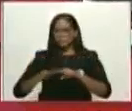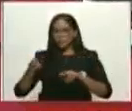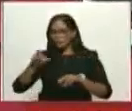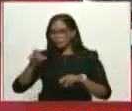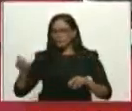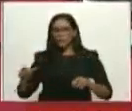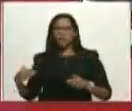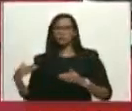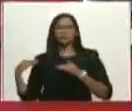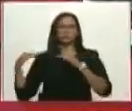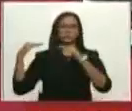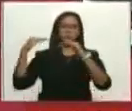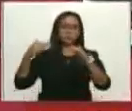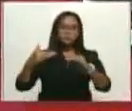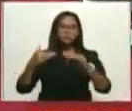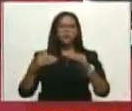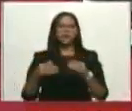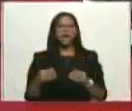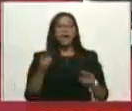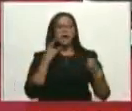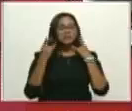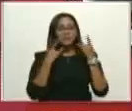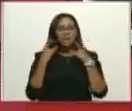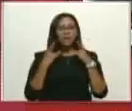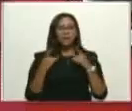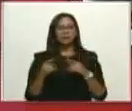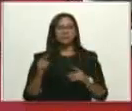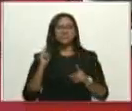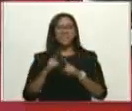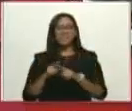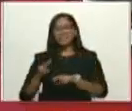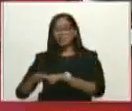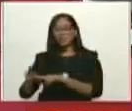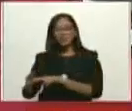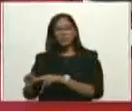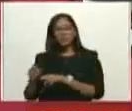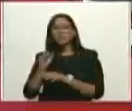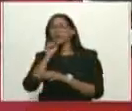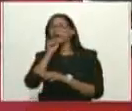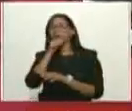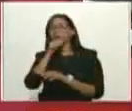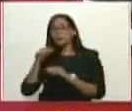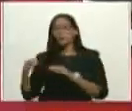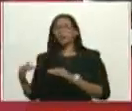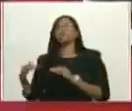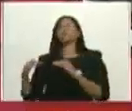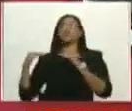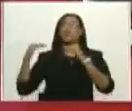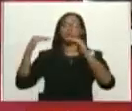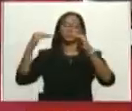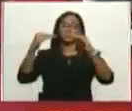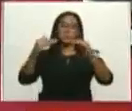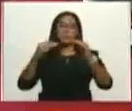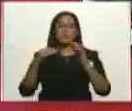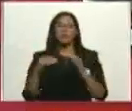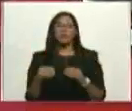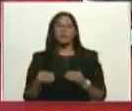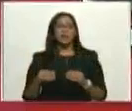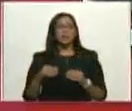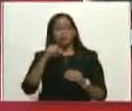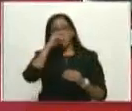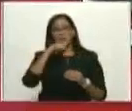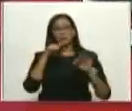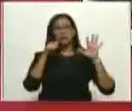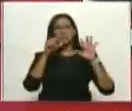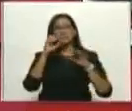cada quien a su nivel, desde la generación más antigua quizás, la más antigua, aquellos combatientes de los años